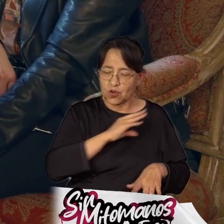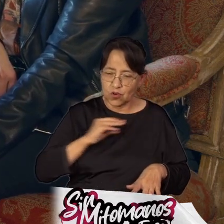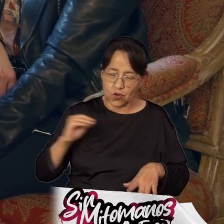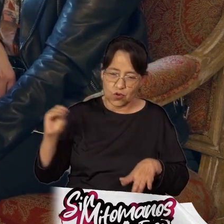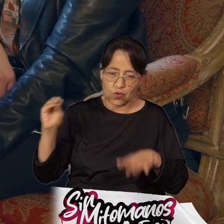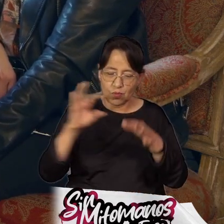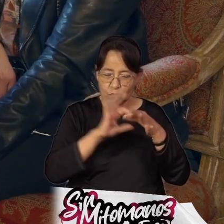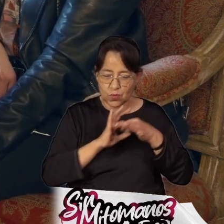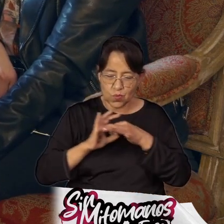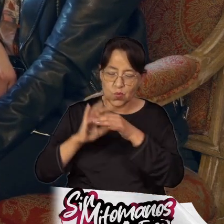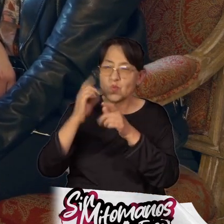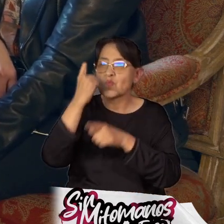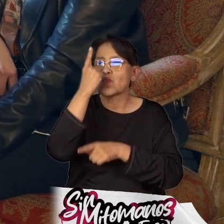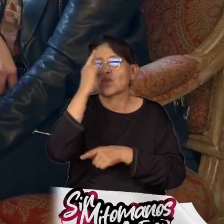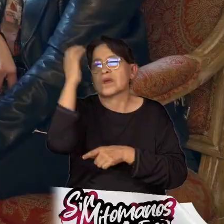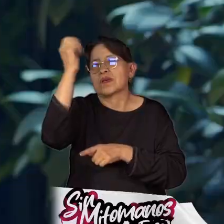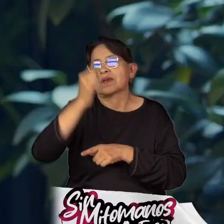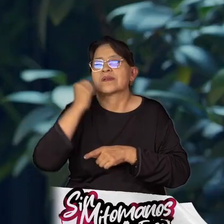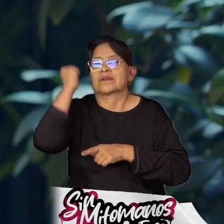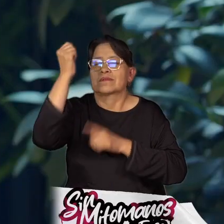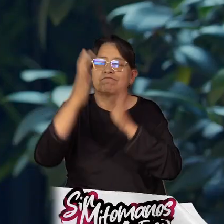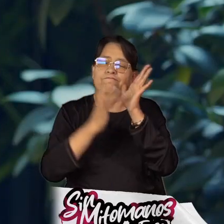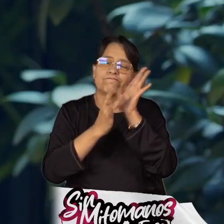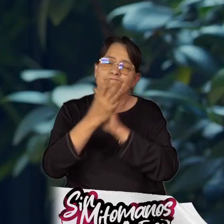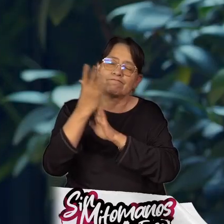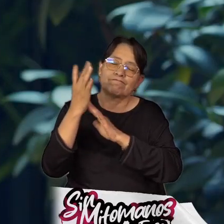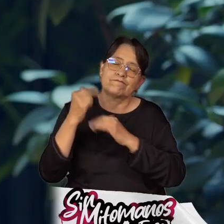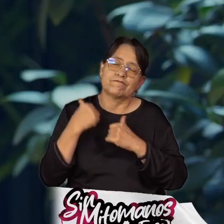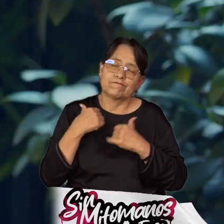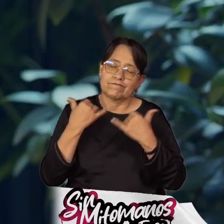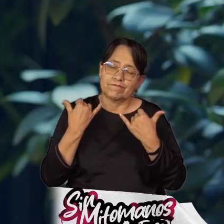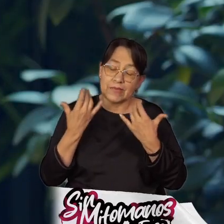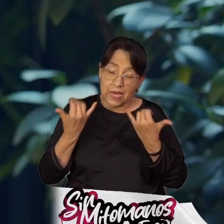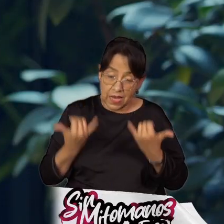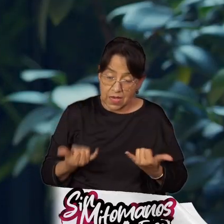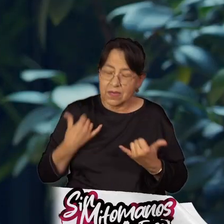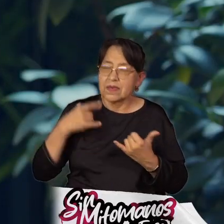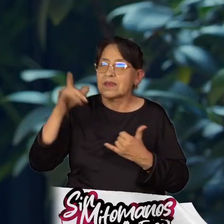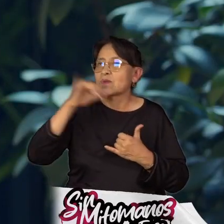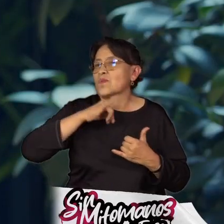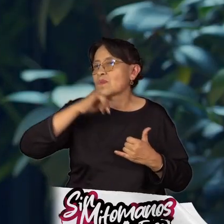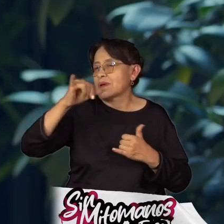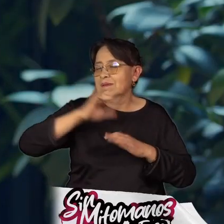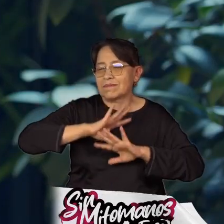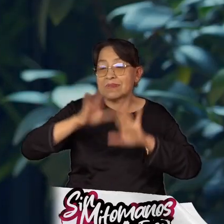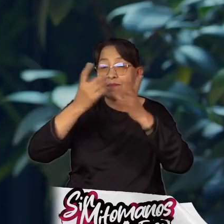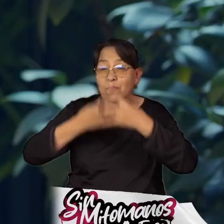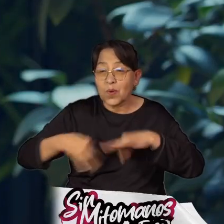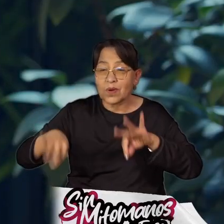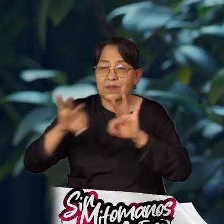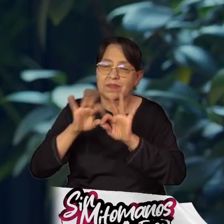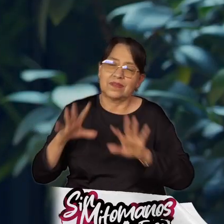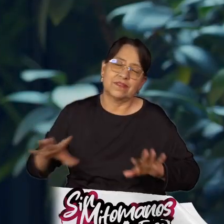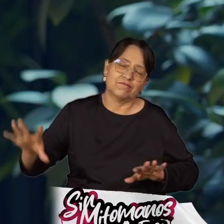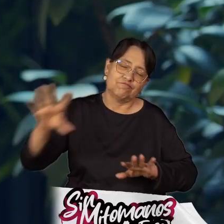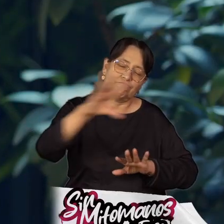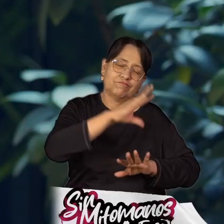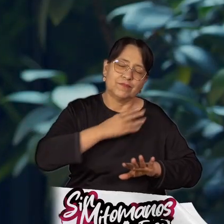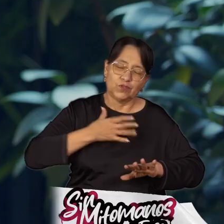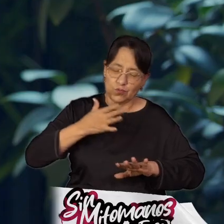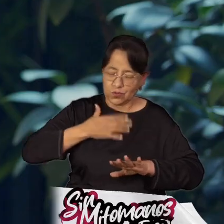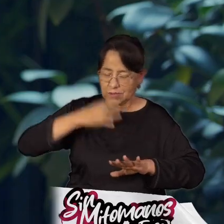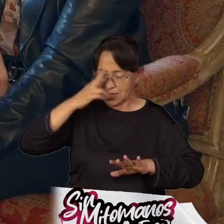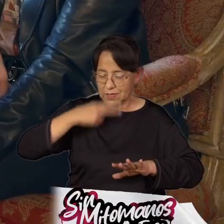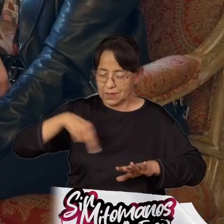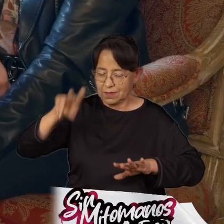todos somos uno en Cristo Jesús. Y para ti podemos encontrar que somos iguales, que somos importantes,